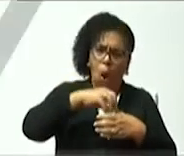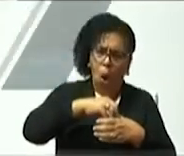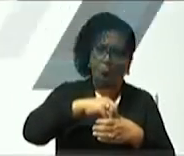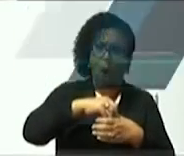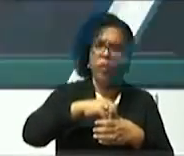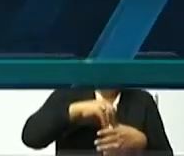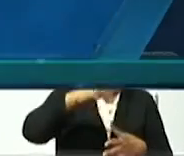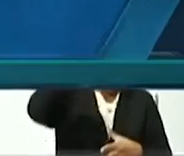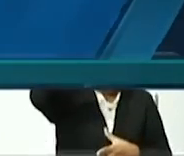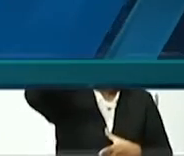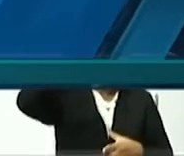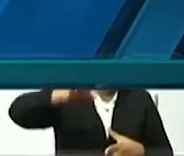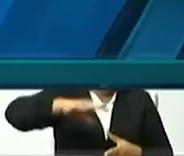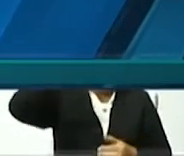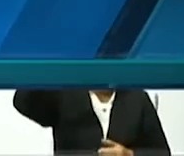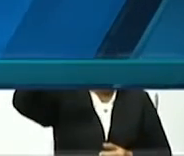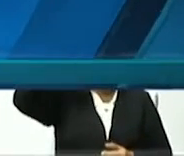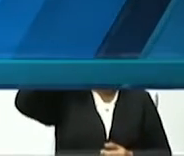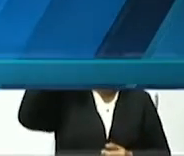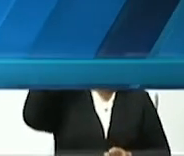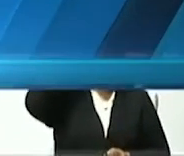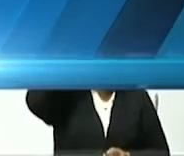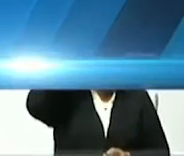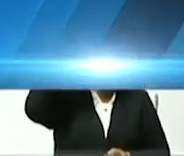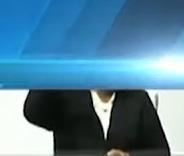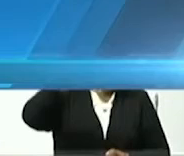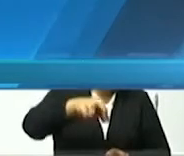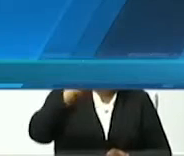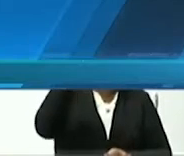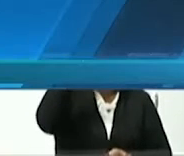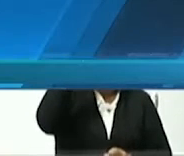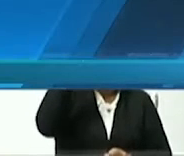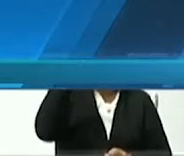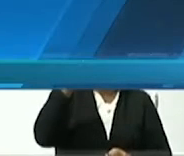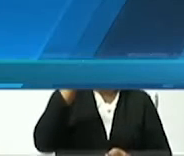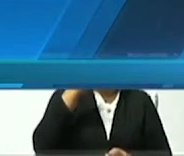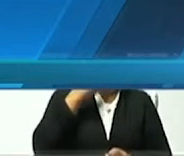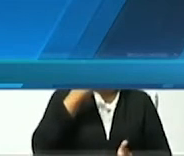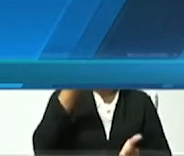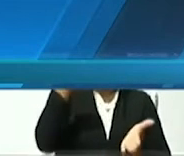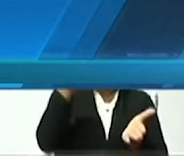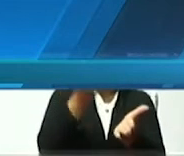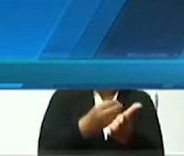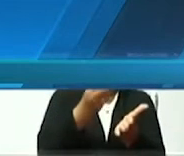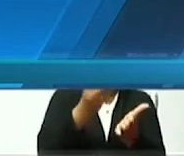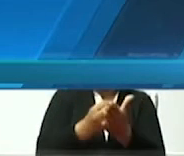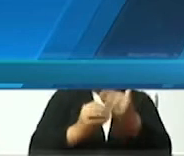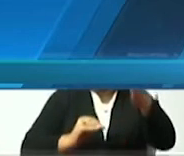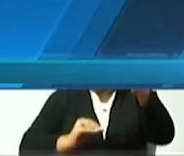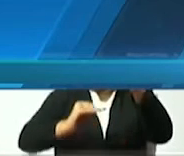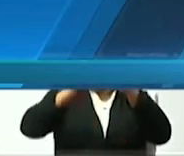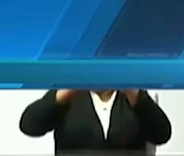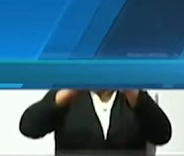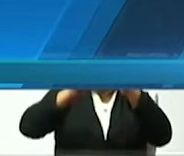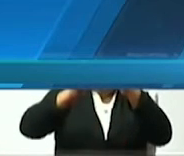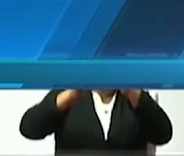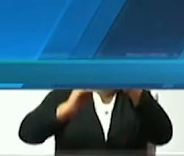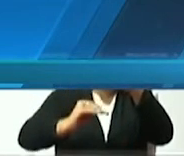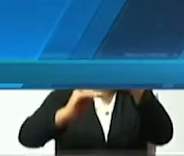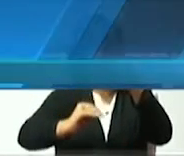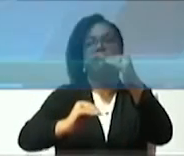déficit presupuestario que lamentablemente el que lamentablemente no estamos